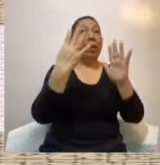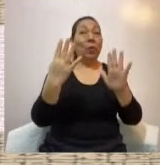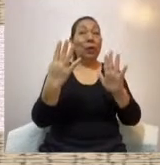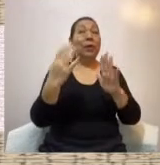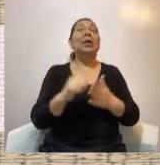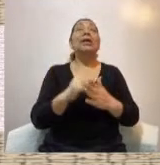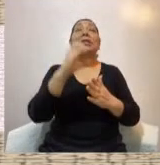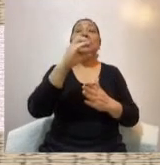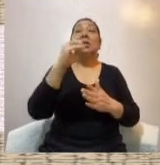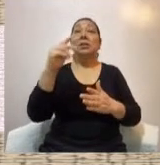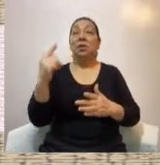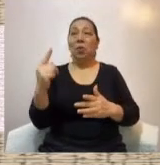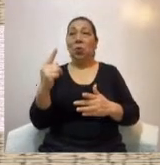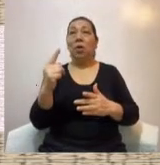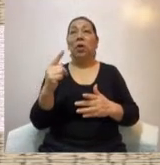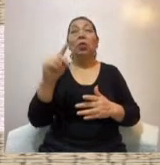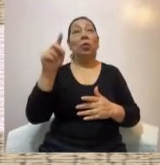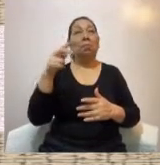del Decreto Supremo